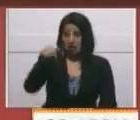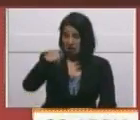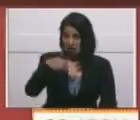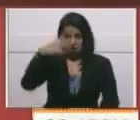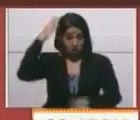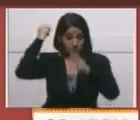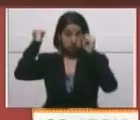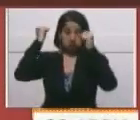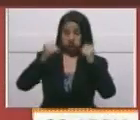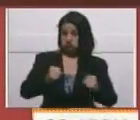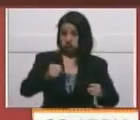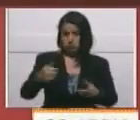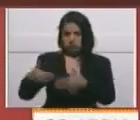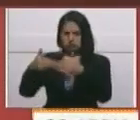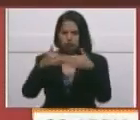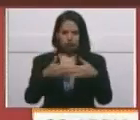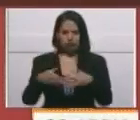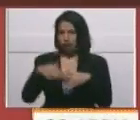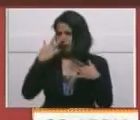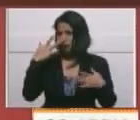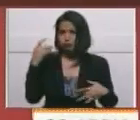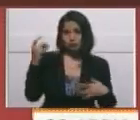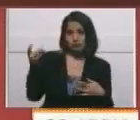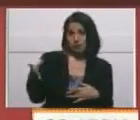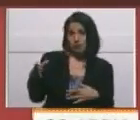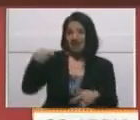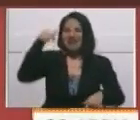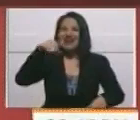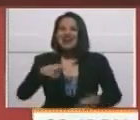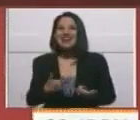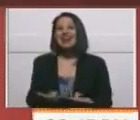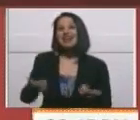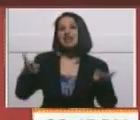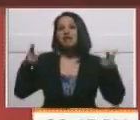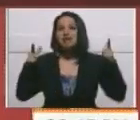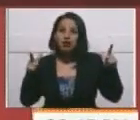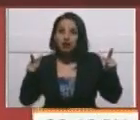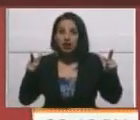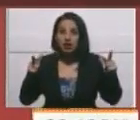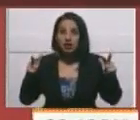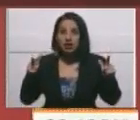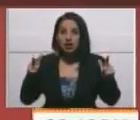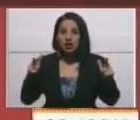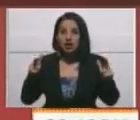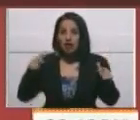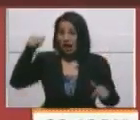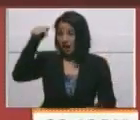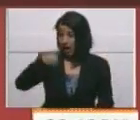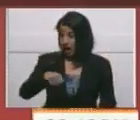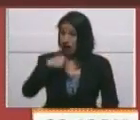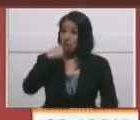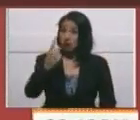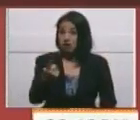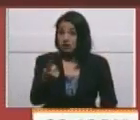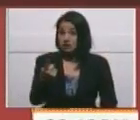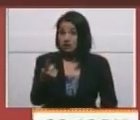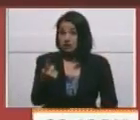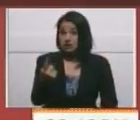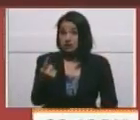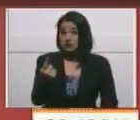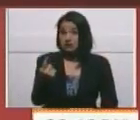norteamericana usted está en una tierra libre aquí le voy a decir